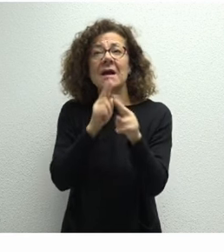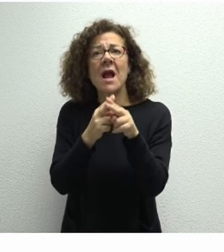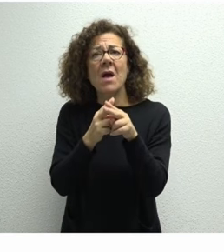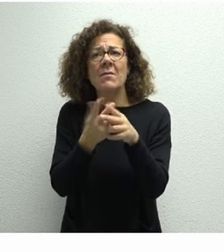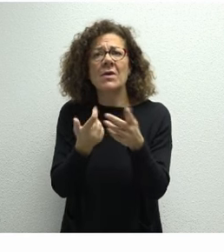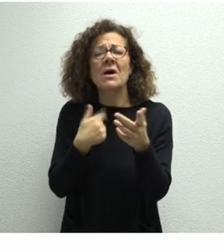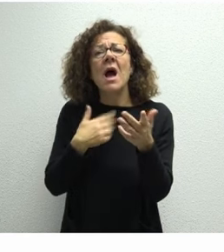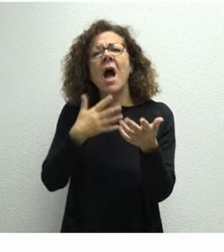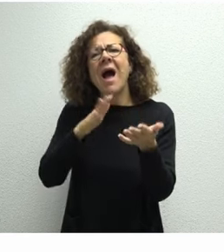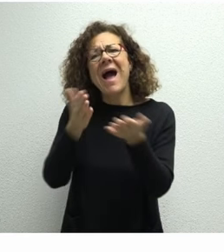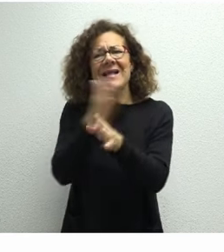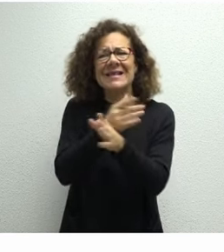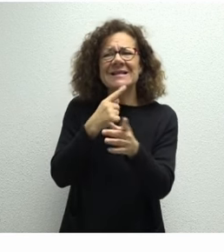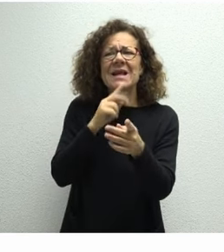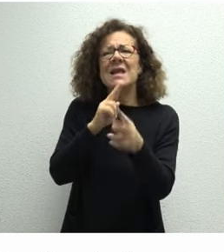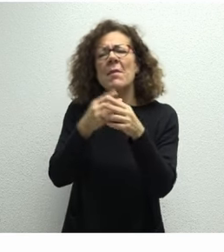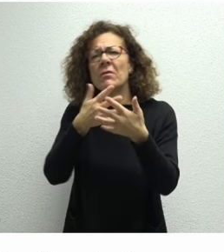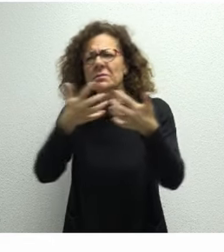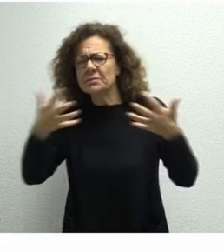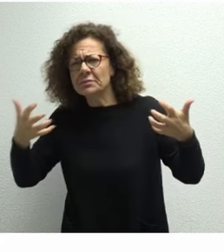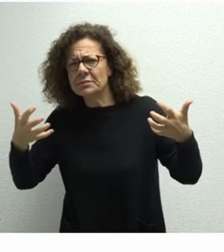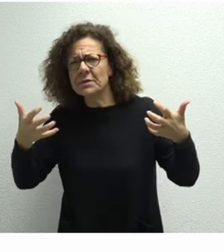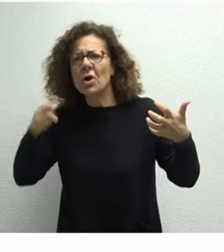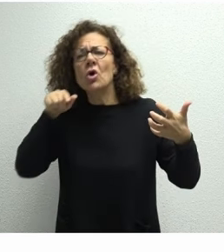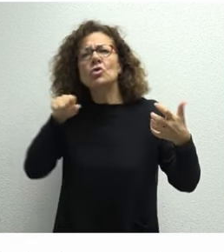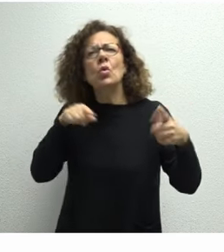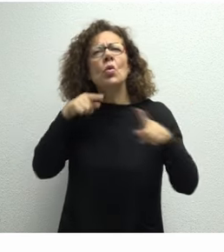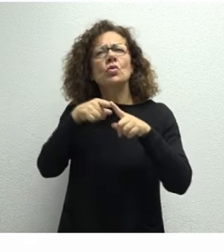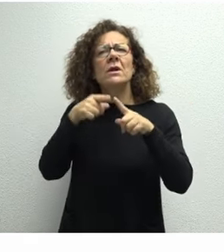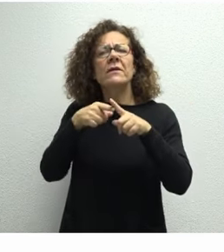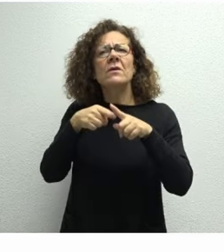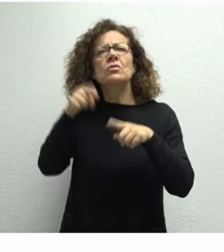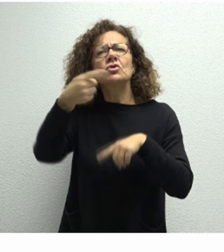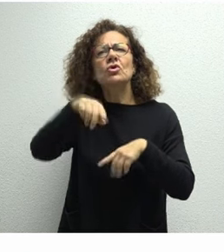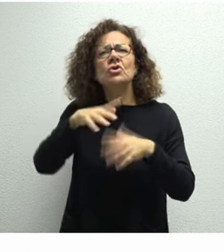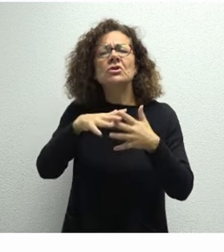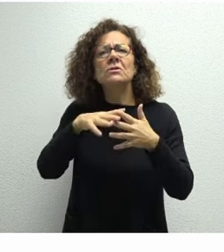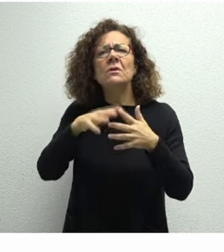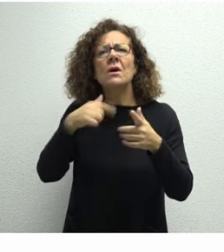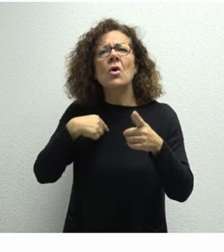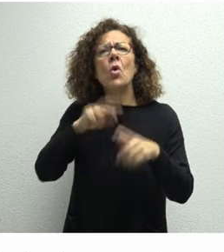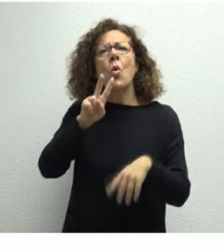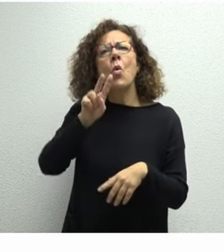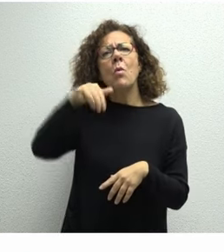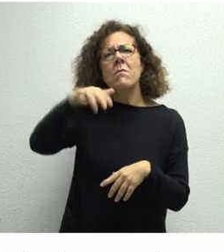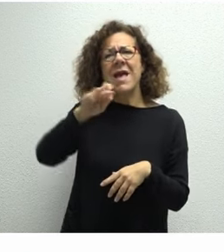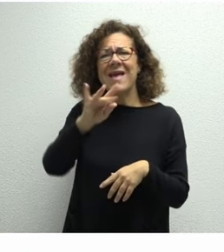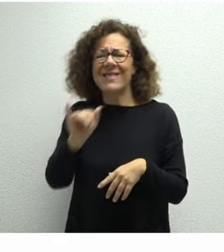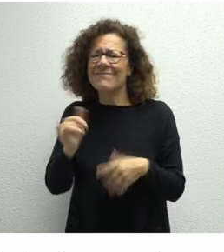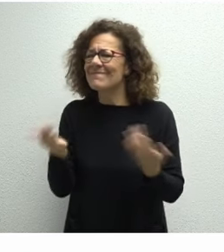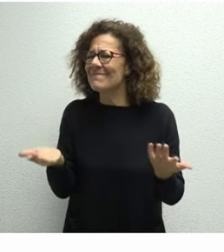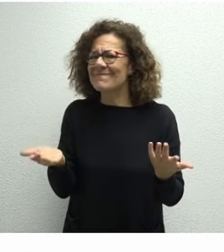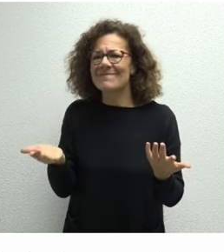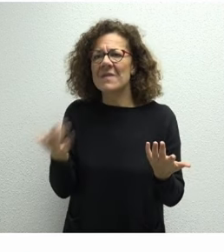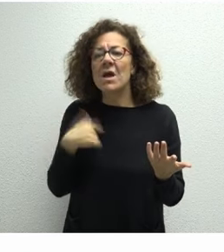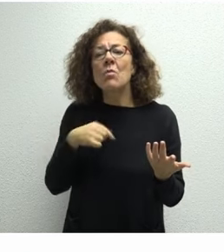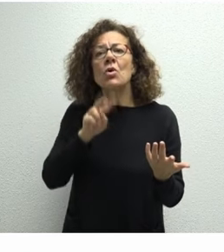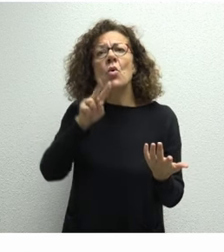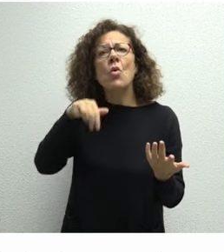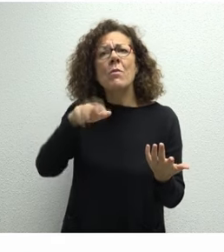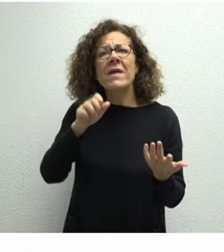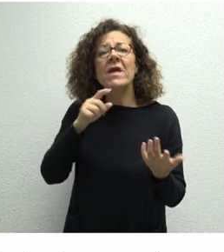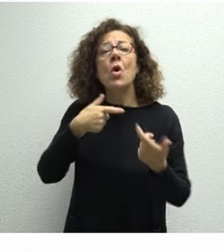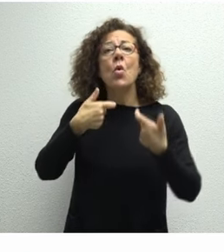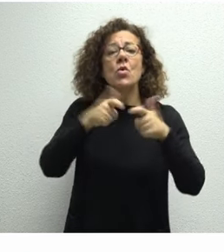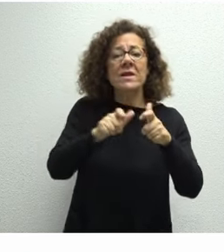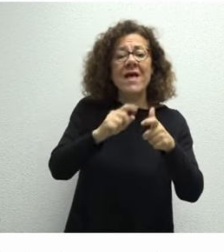unidad de larga estancia trastornos de la conducta tú vosotros no tenéis la uedi Pues yo le voy a llamarla umedi Bueno pues unidad de